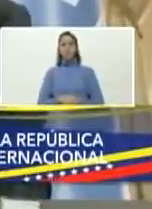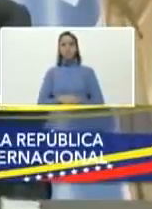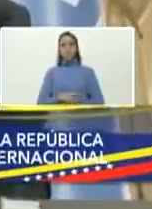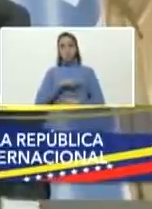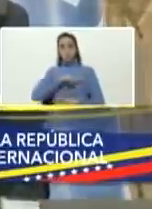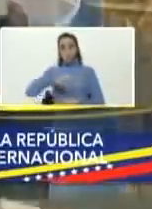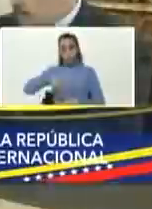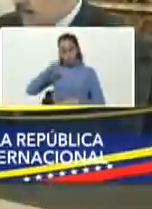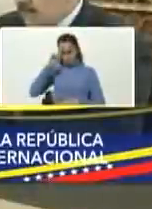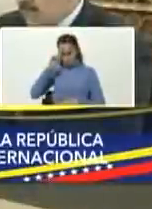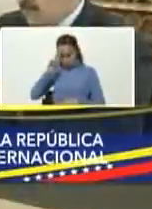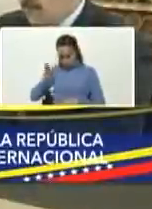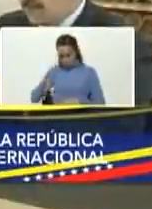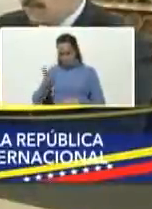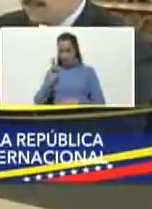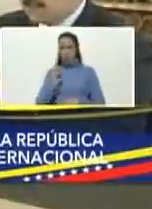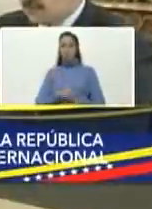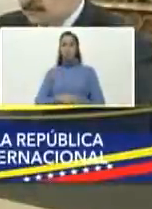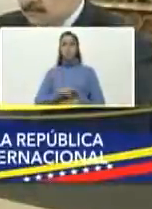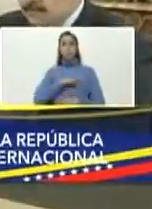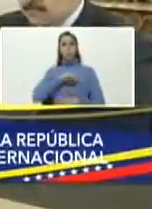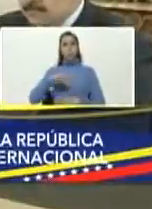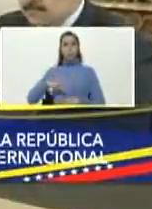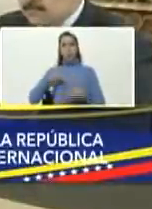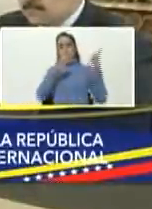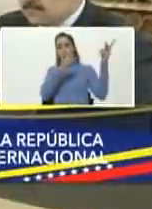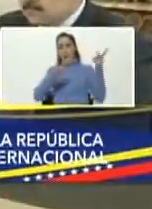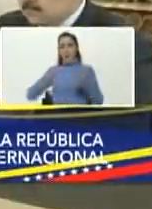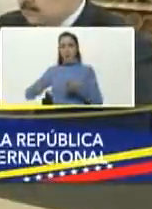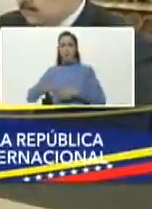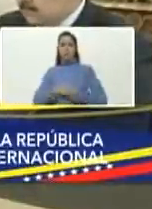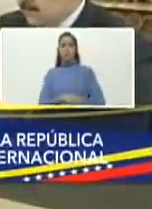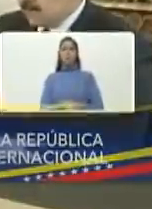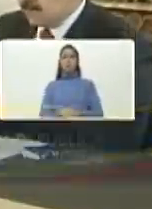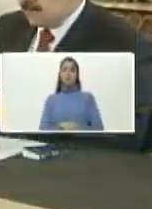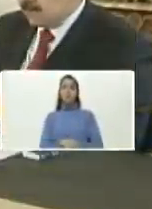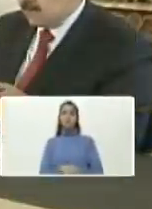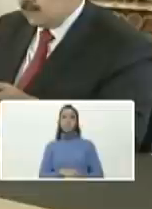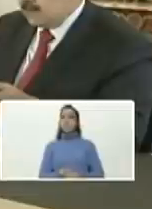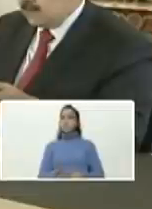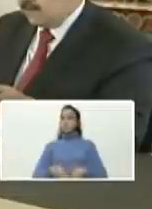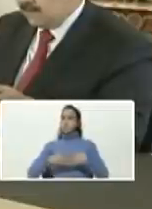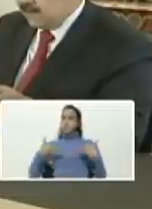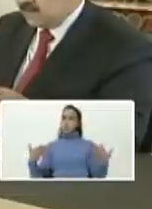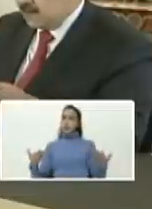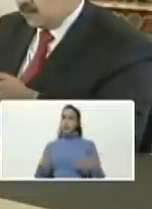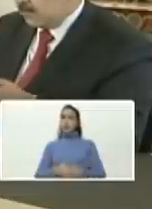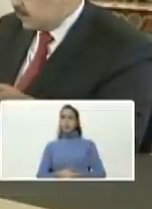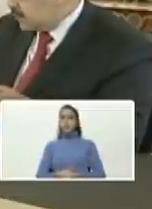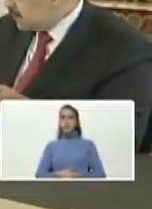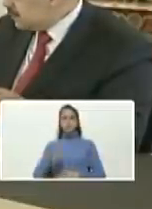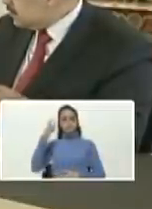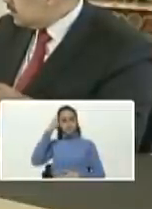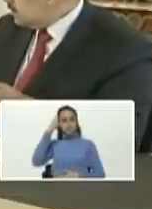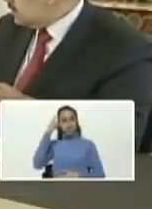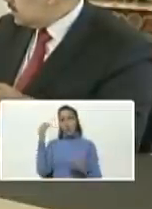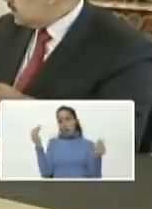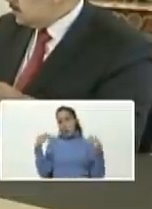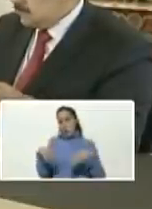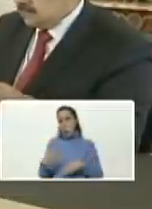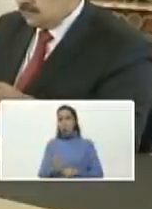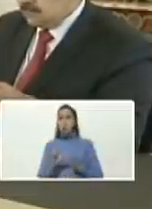nuestro respeto y nuestra invitación para que en fecha a convenir,